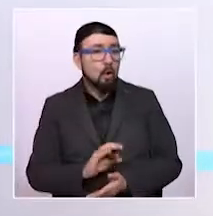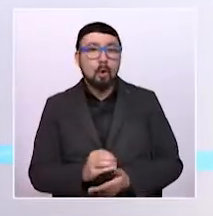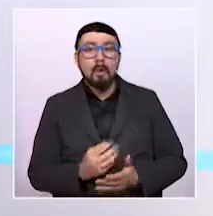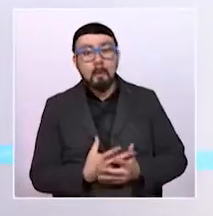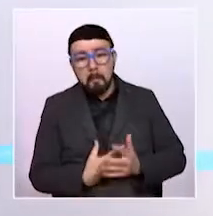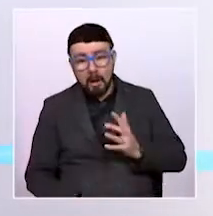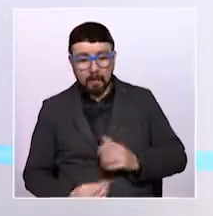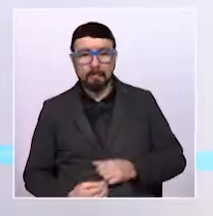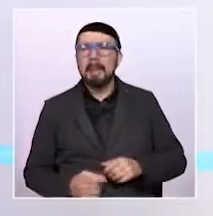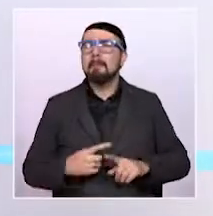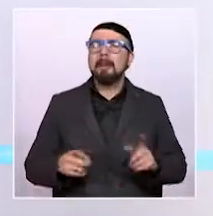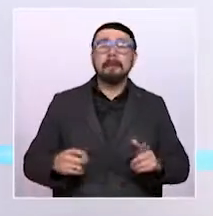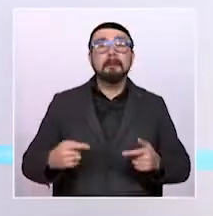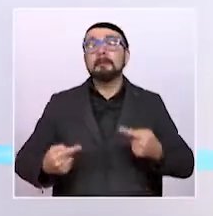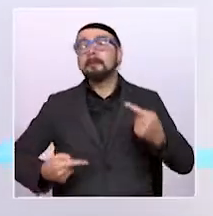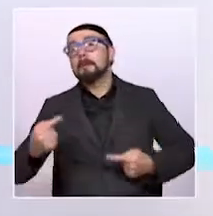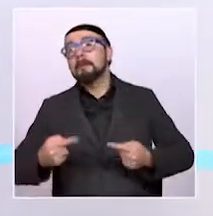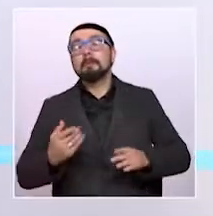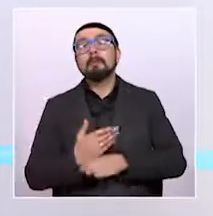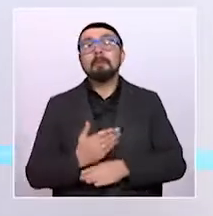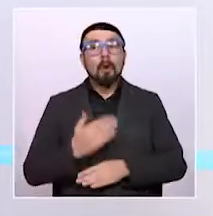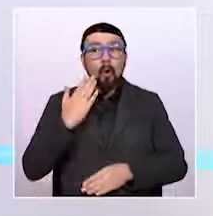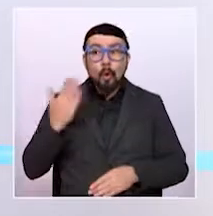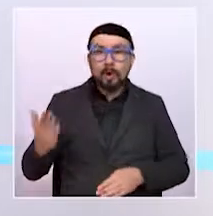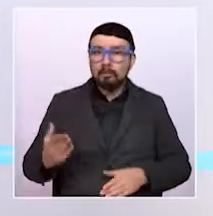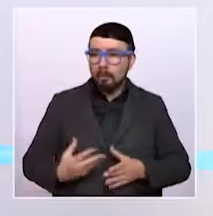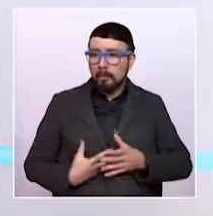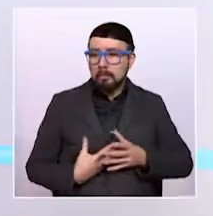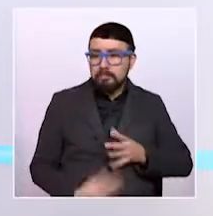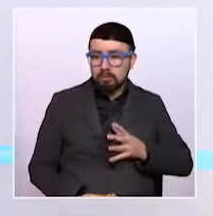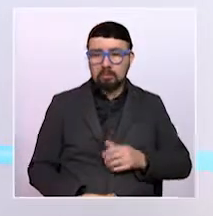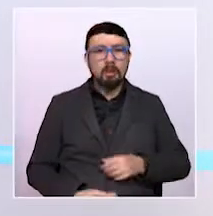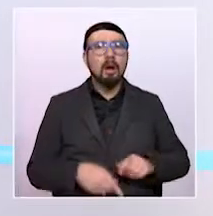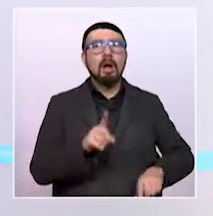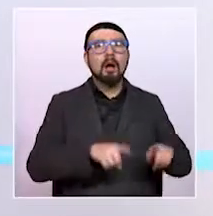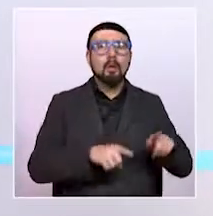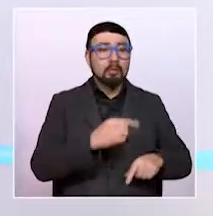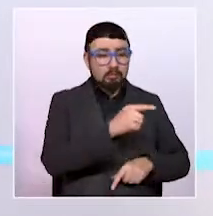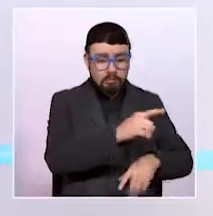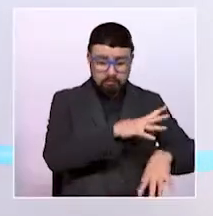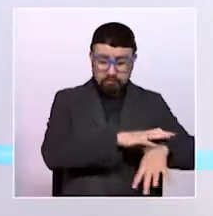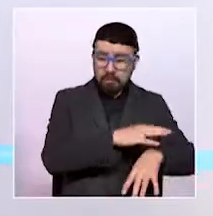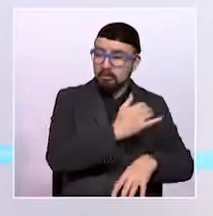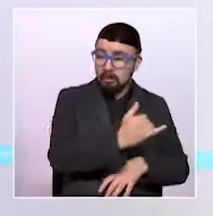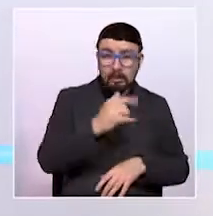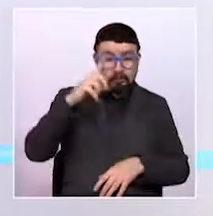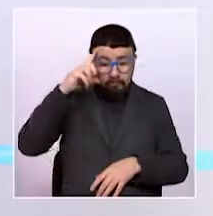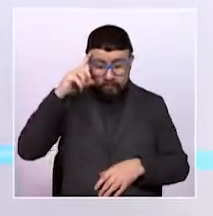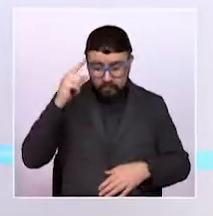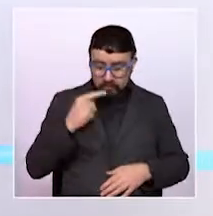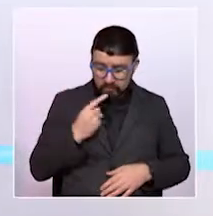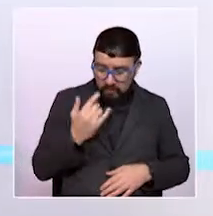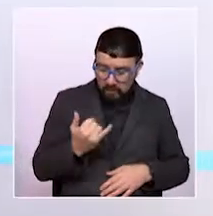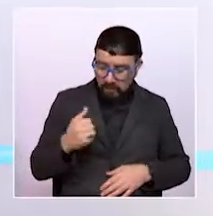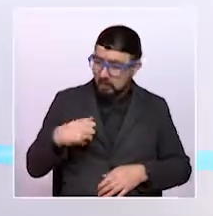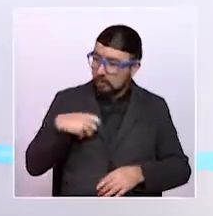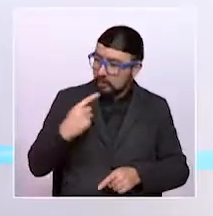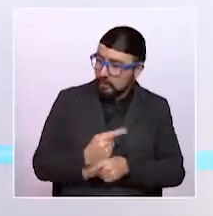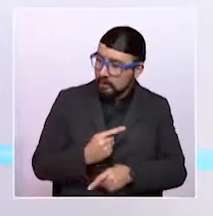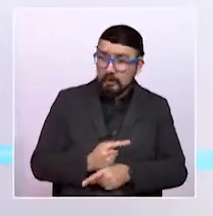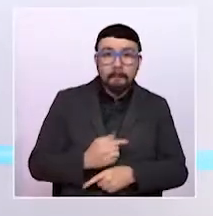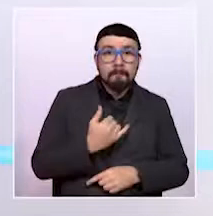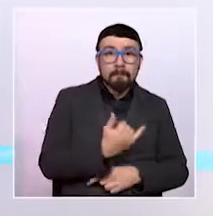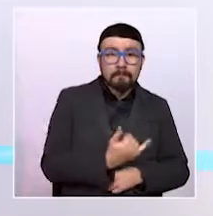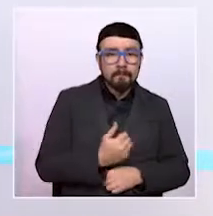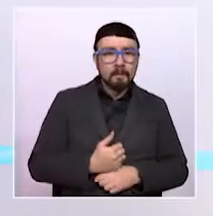terminar hay muchos muchos ginecólogos que tienen que terminar los embarazos en cuando un bebé tiene ya ocho meses es